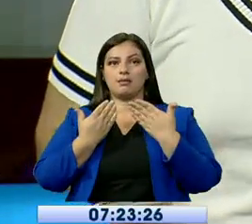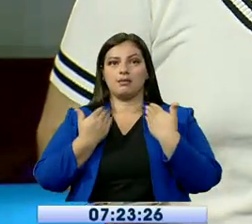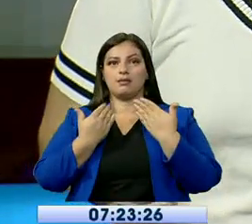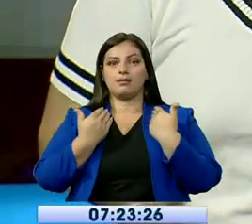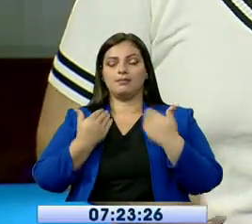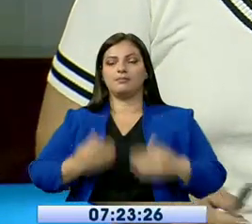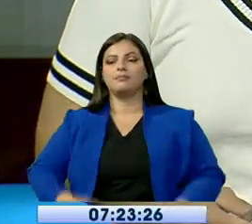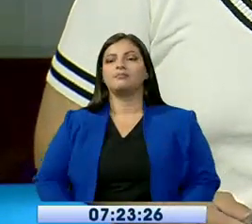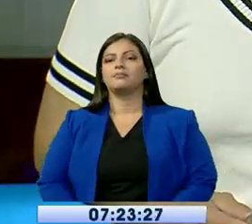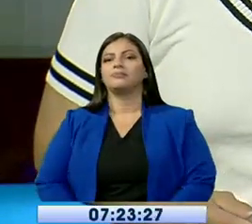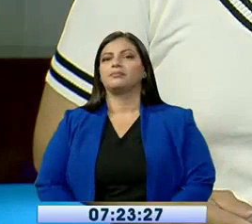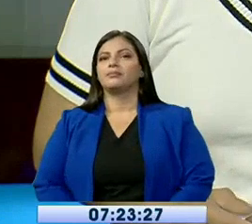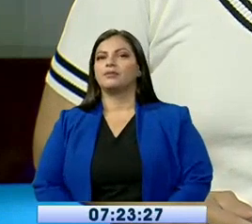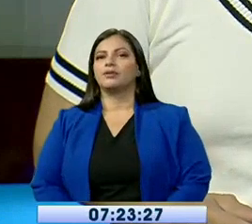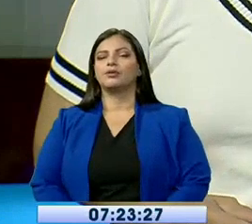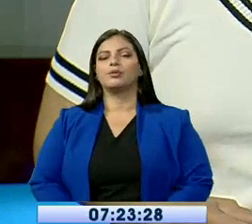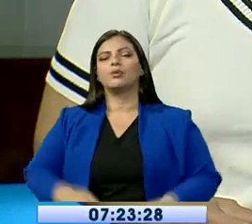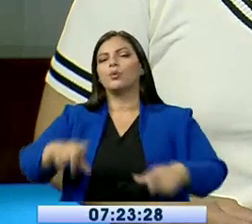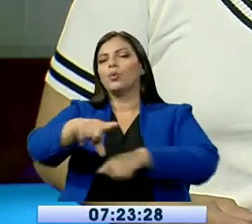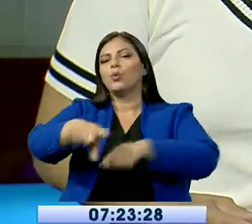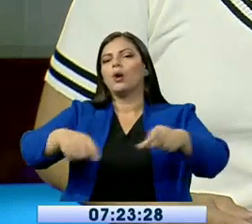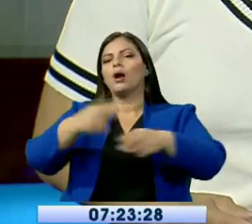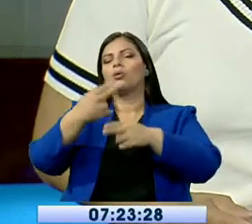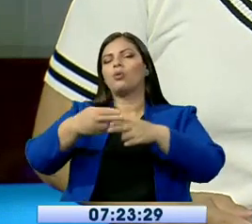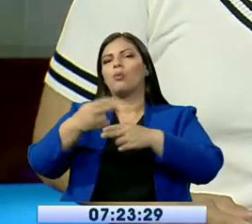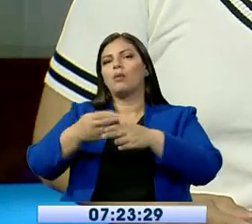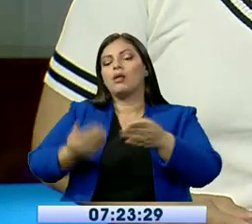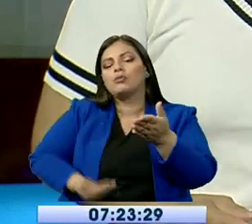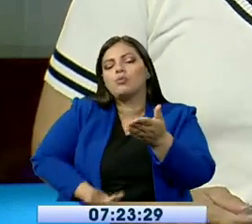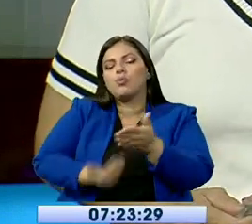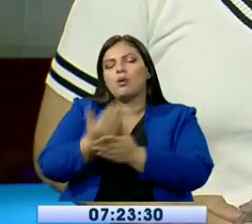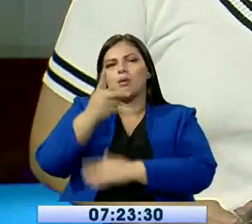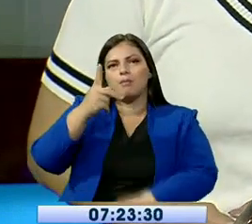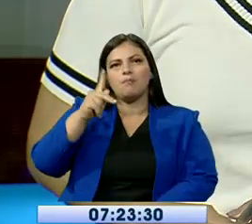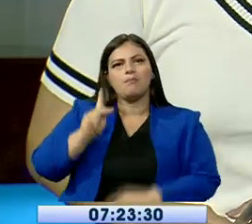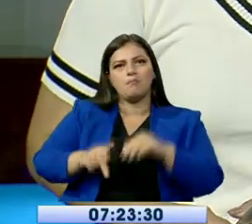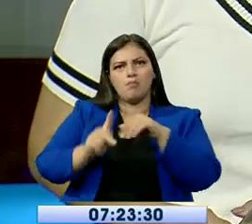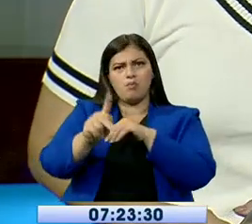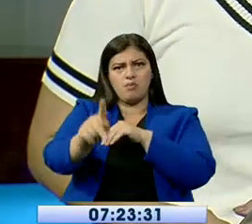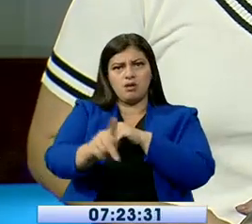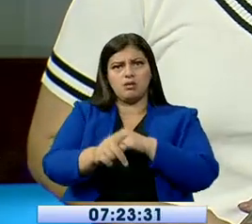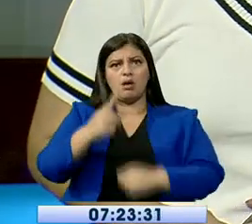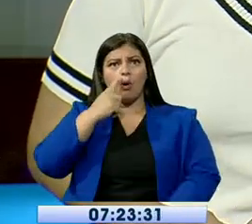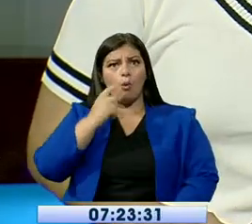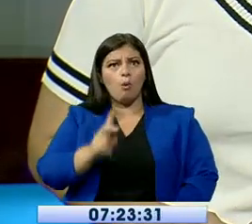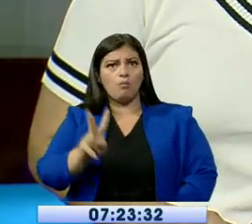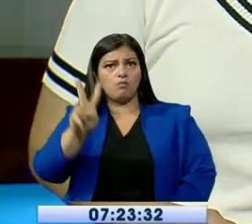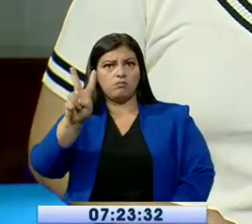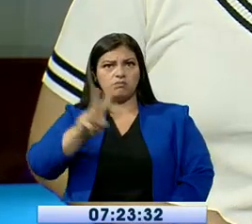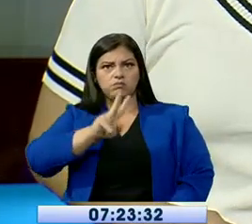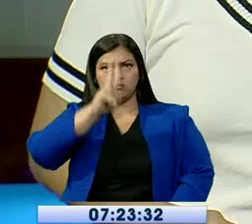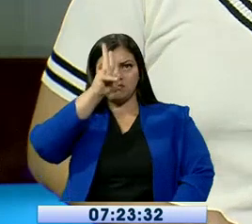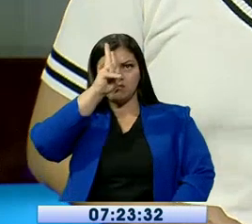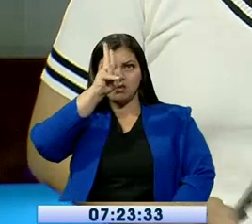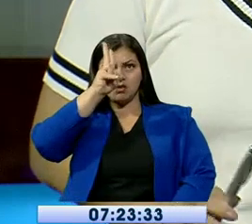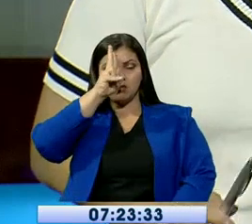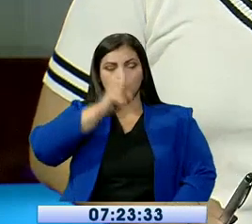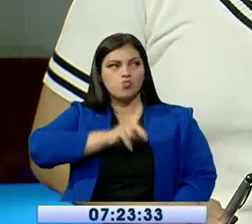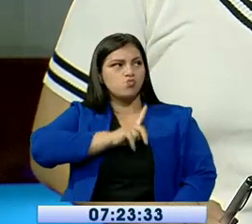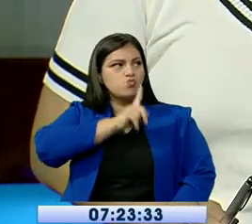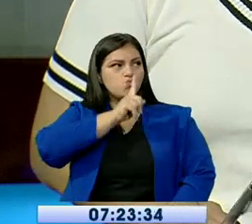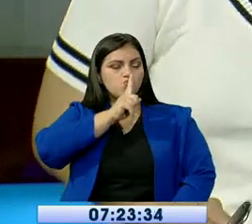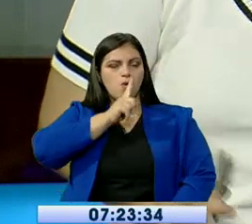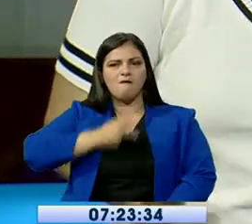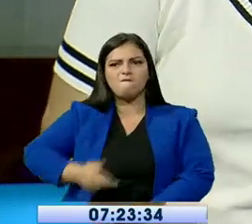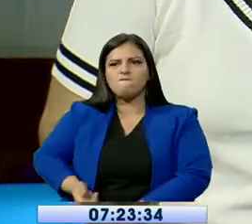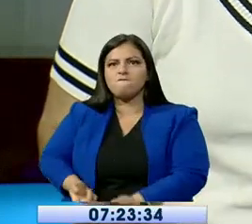los alrededores del sector Nueva Prosperina, al noroeste de Guayaquil. Las aprehensiones tuvieron lugar luego de que los sospechosos mostraran una